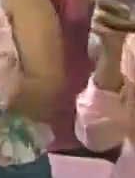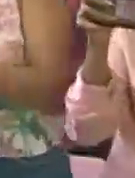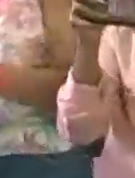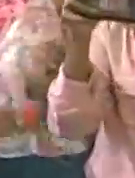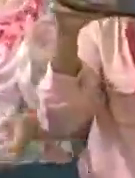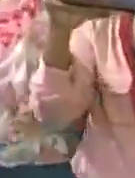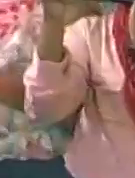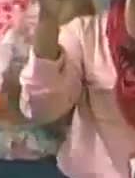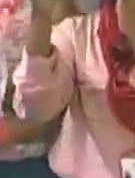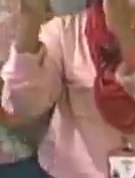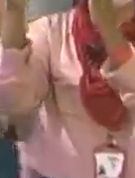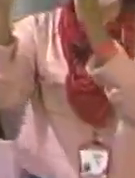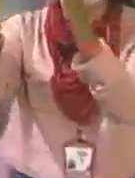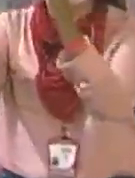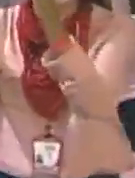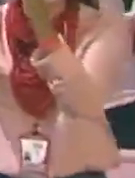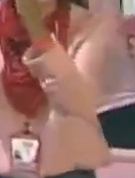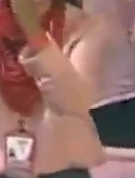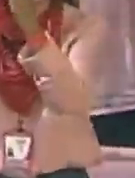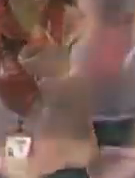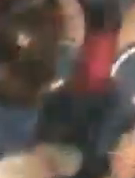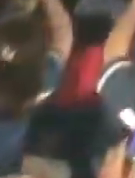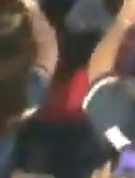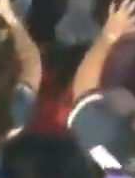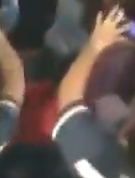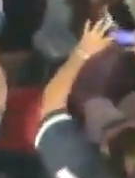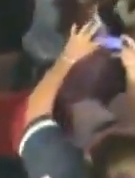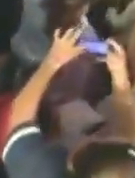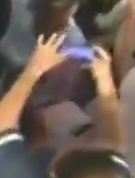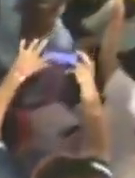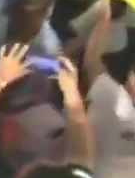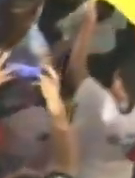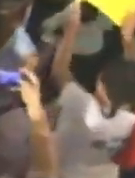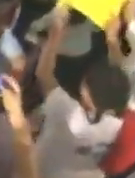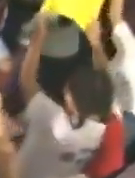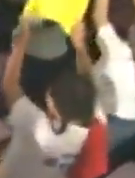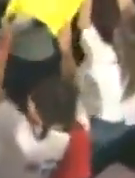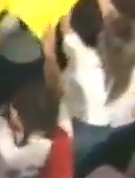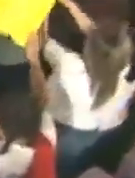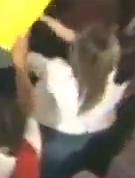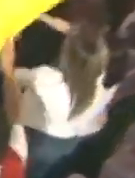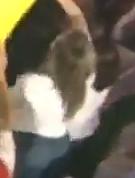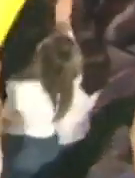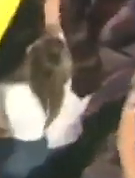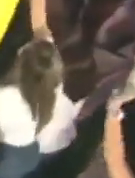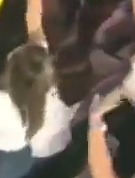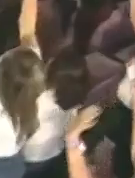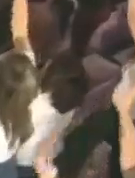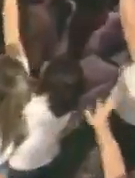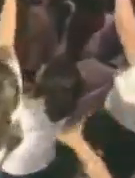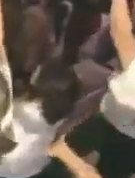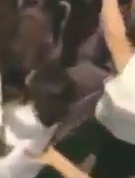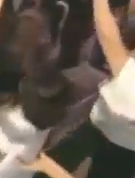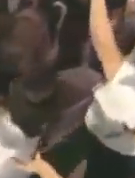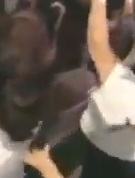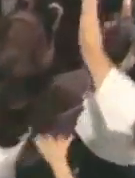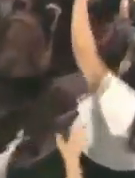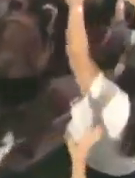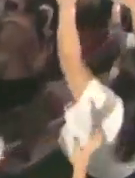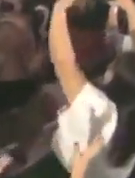venezolano, Nicolás Maduro. Un recibimiento caluroso precisamente para destacar esas